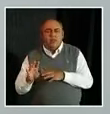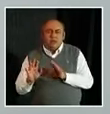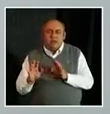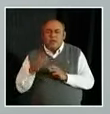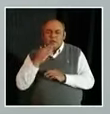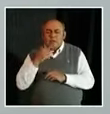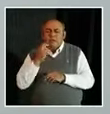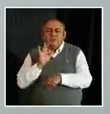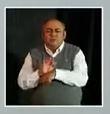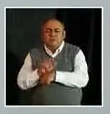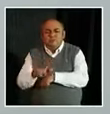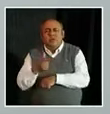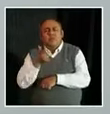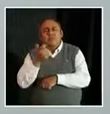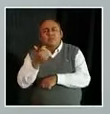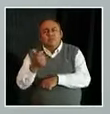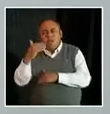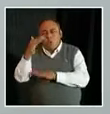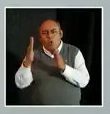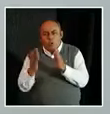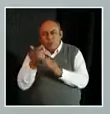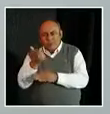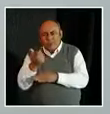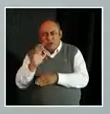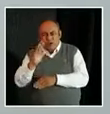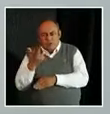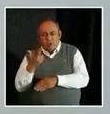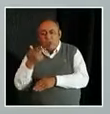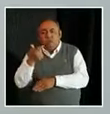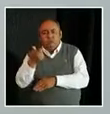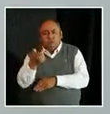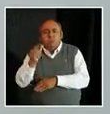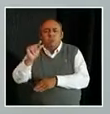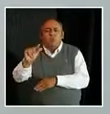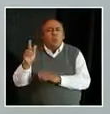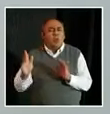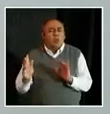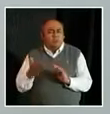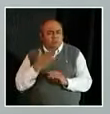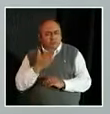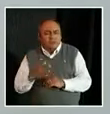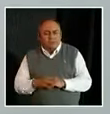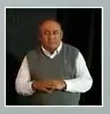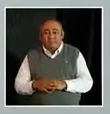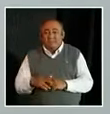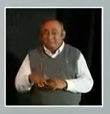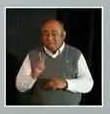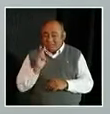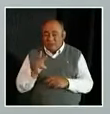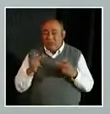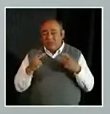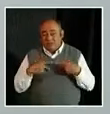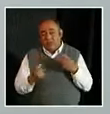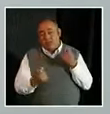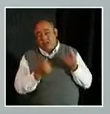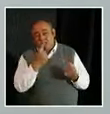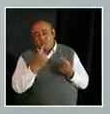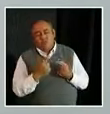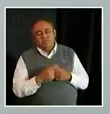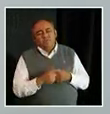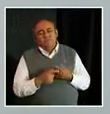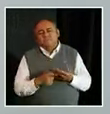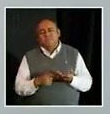tarifa, y los hay y muchos, pero no todos. Desgraciadamente hay algunas gentes que